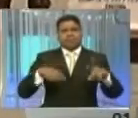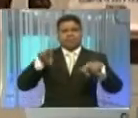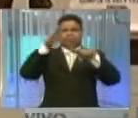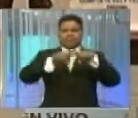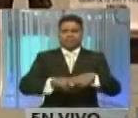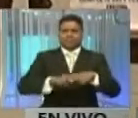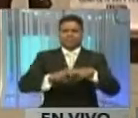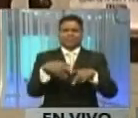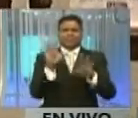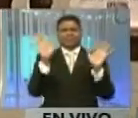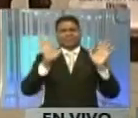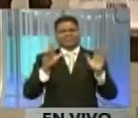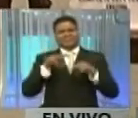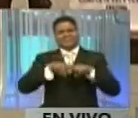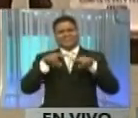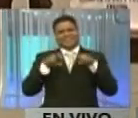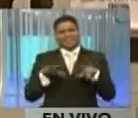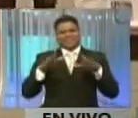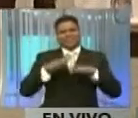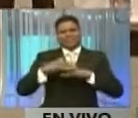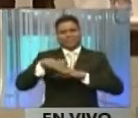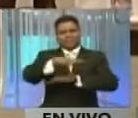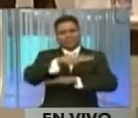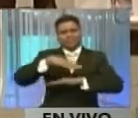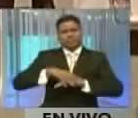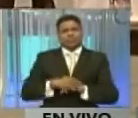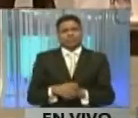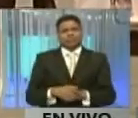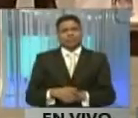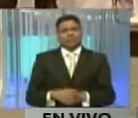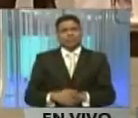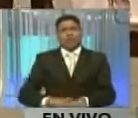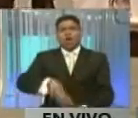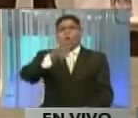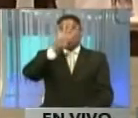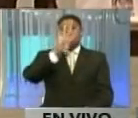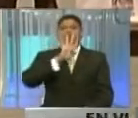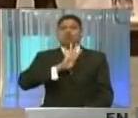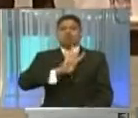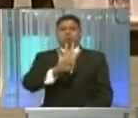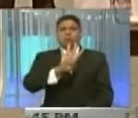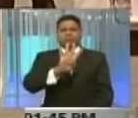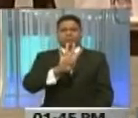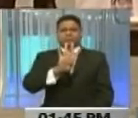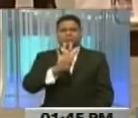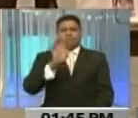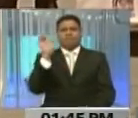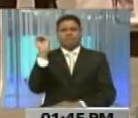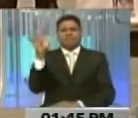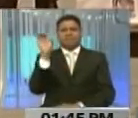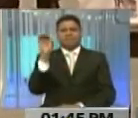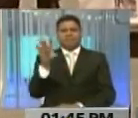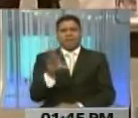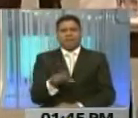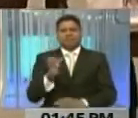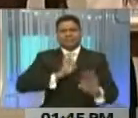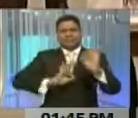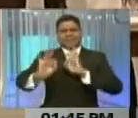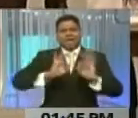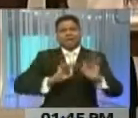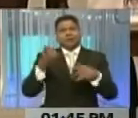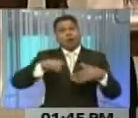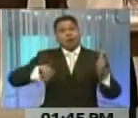público para anunciar el cuarto Festival de Teatro de Caracas. Otro